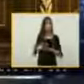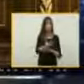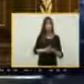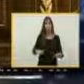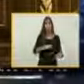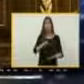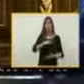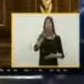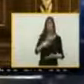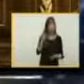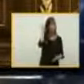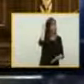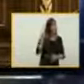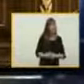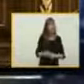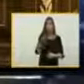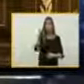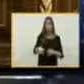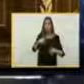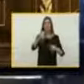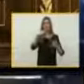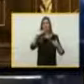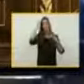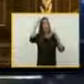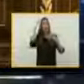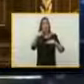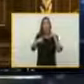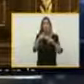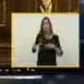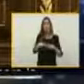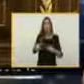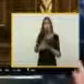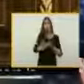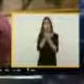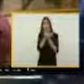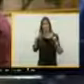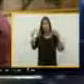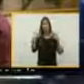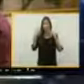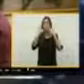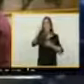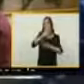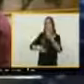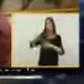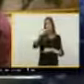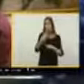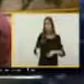problemas, ¿no? Sí. Y es que para convencer de la bondad de este pacto, ha tenido que cerrar la posibilidad del otro pacto. Para convencer